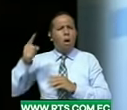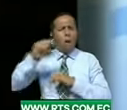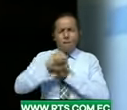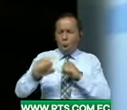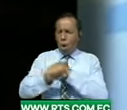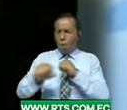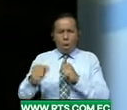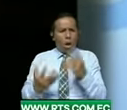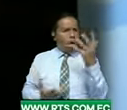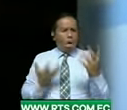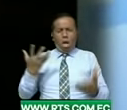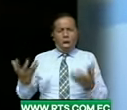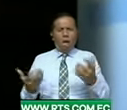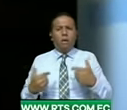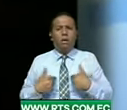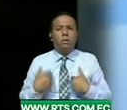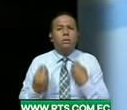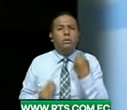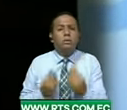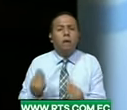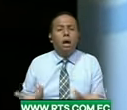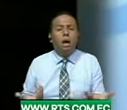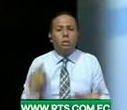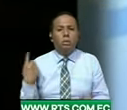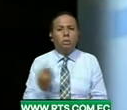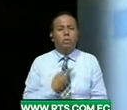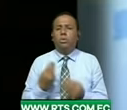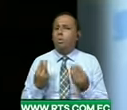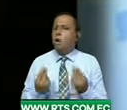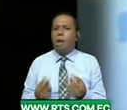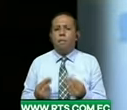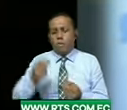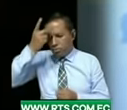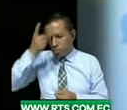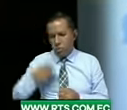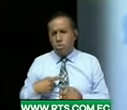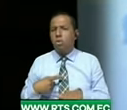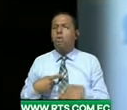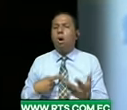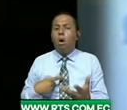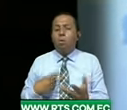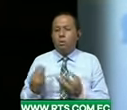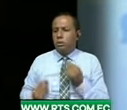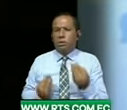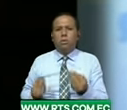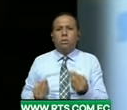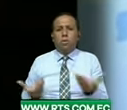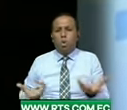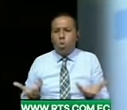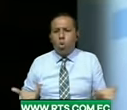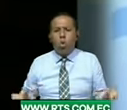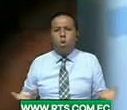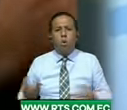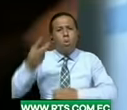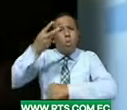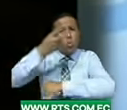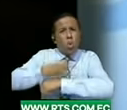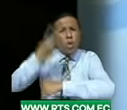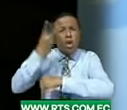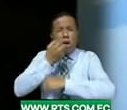De parte de nosotros tomamos las decisiones más prontas posibles, prácticamente llevamos casi